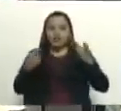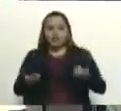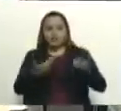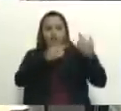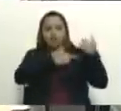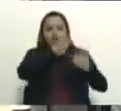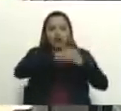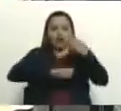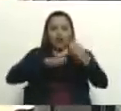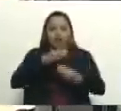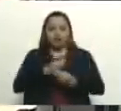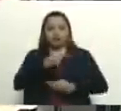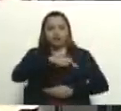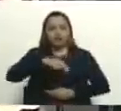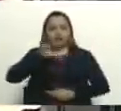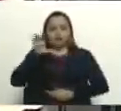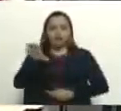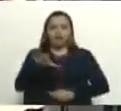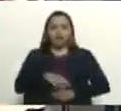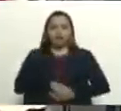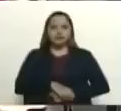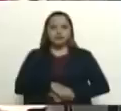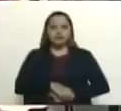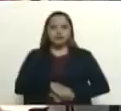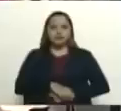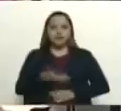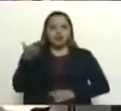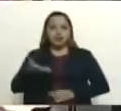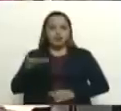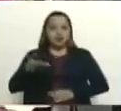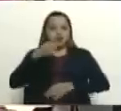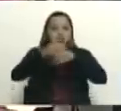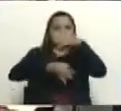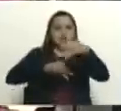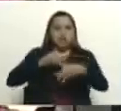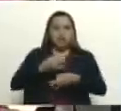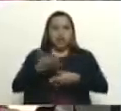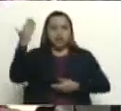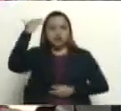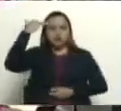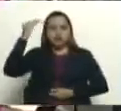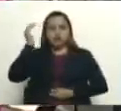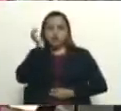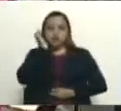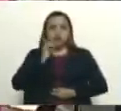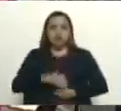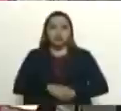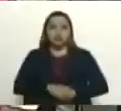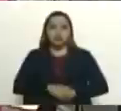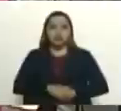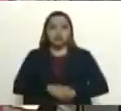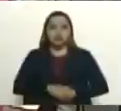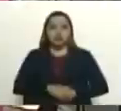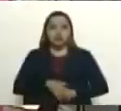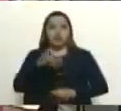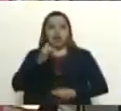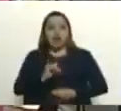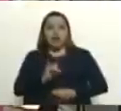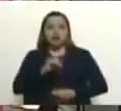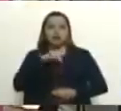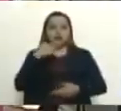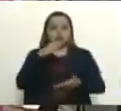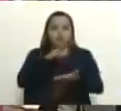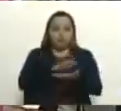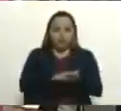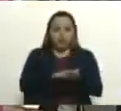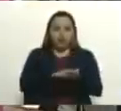que ejerció en nuestro país. Hay que destacar que Tibisay Lucena precisamente da su paso a la inmortalidad